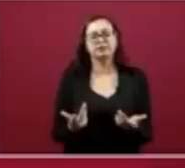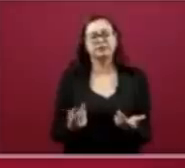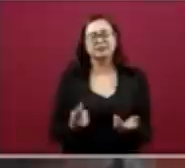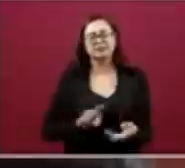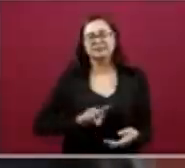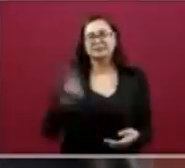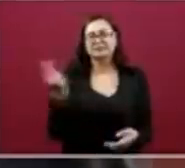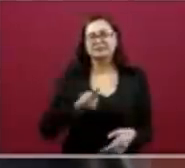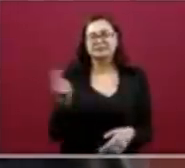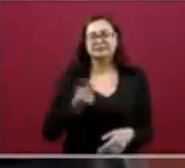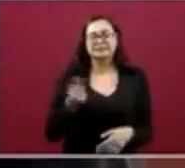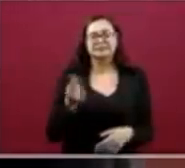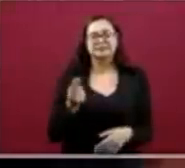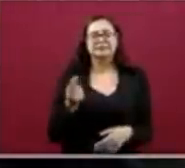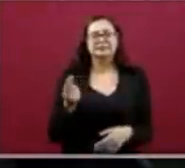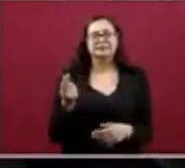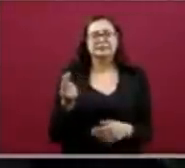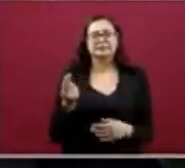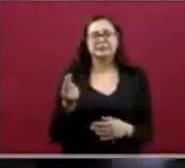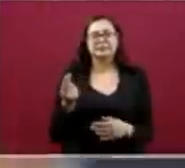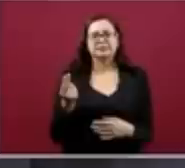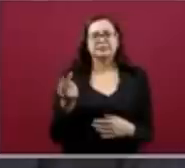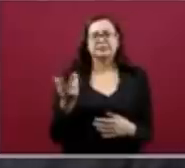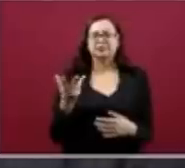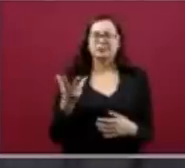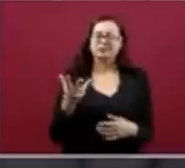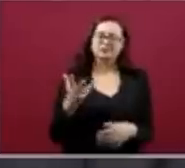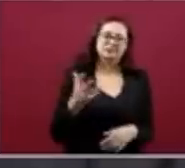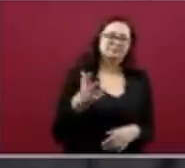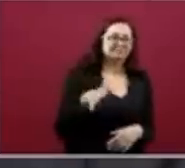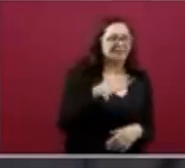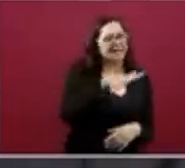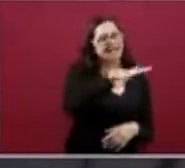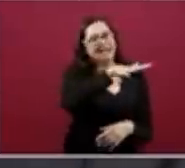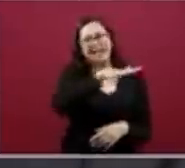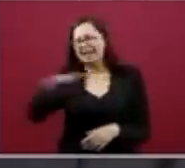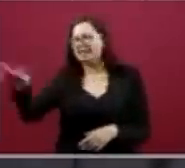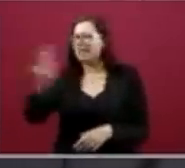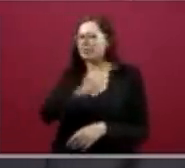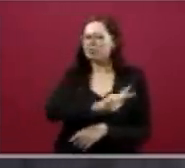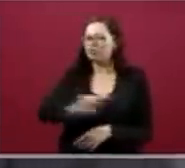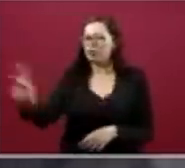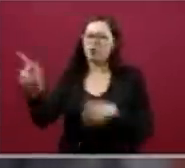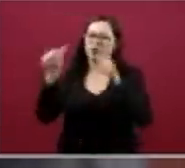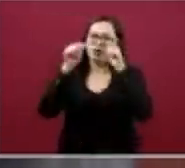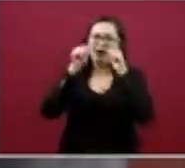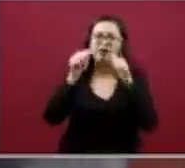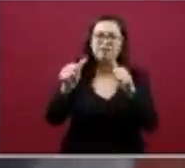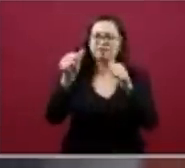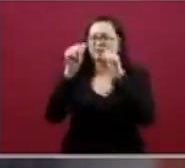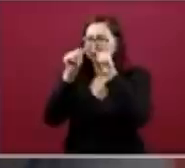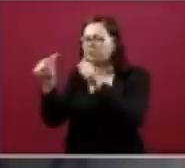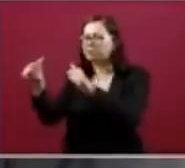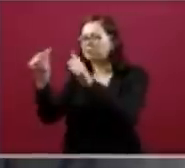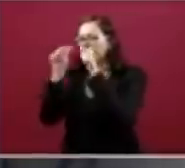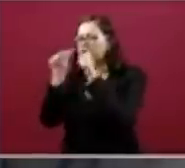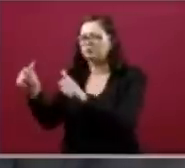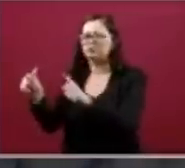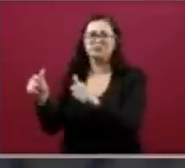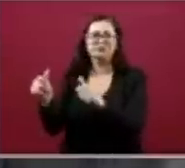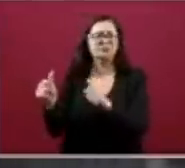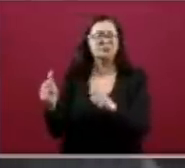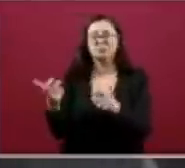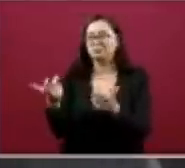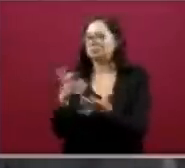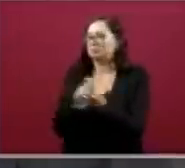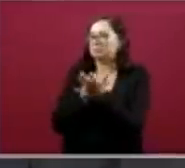atender de manera general, colectiva, al mayor